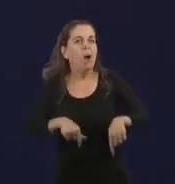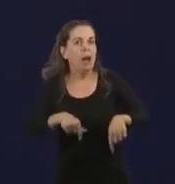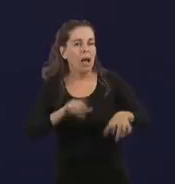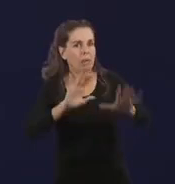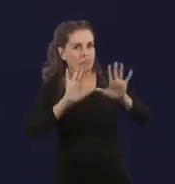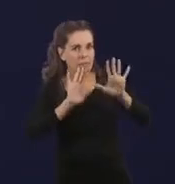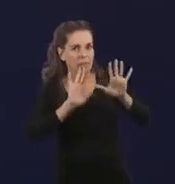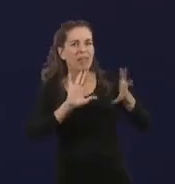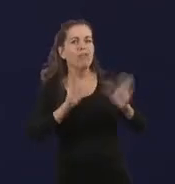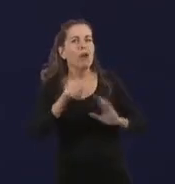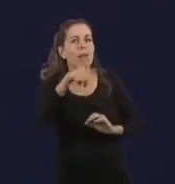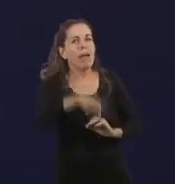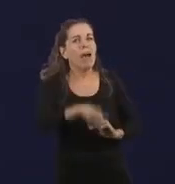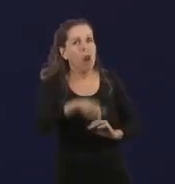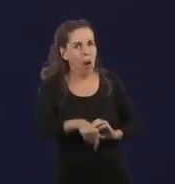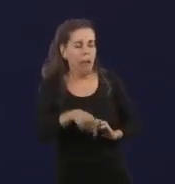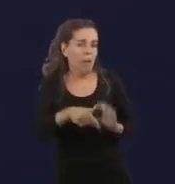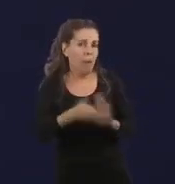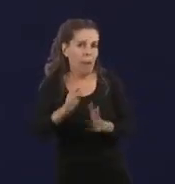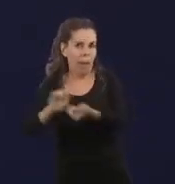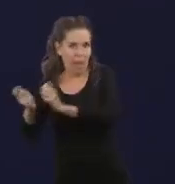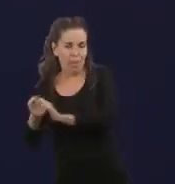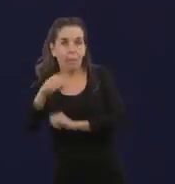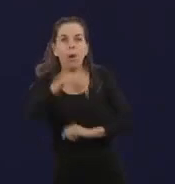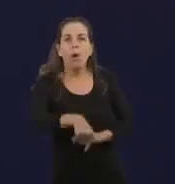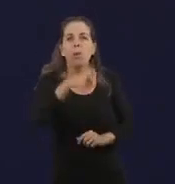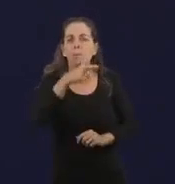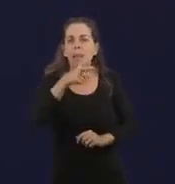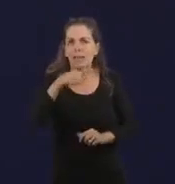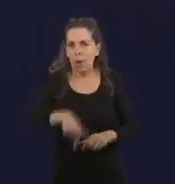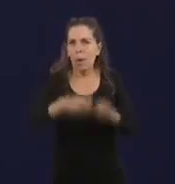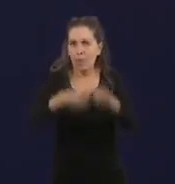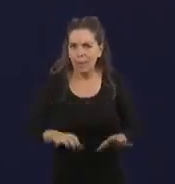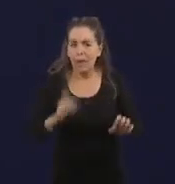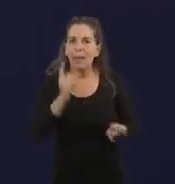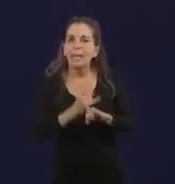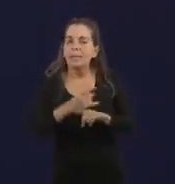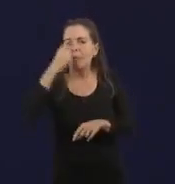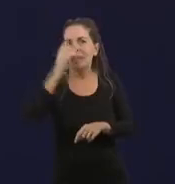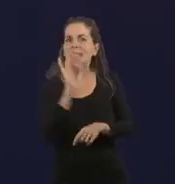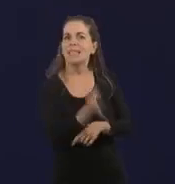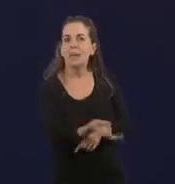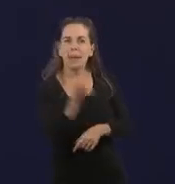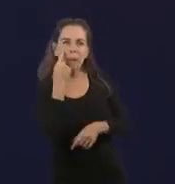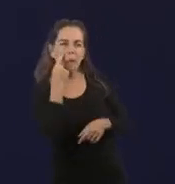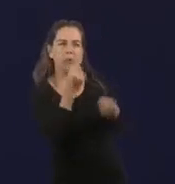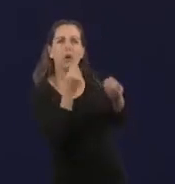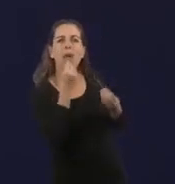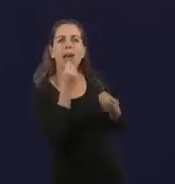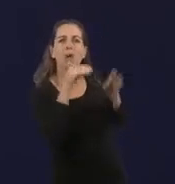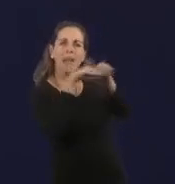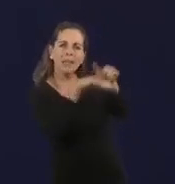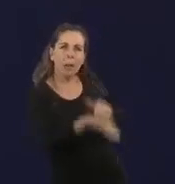pero digo que está camino a desaparecer, siempre en la lógica de los alimentos que tienen una fecha próxima de